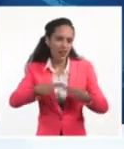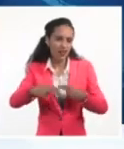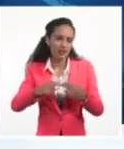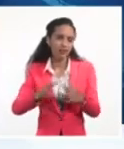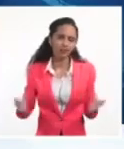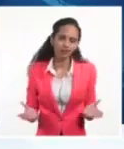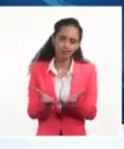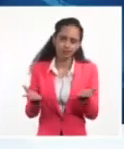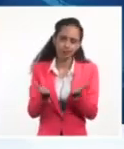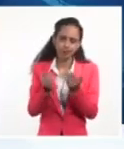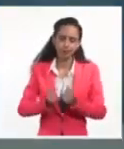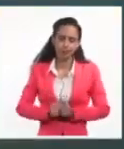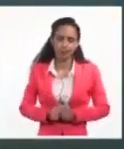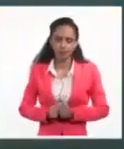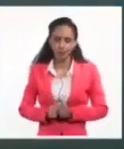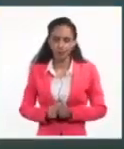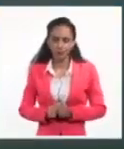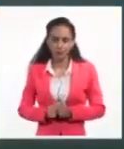etapa de recuperación.